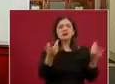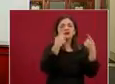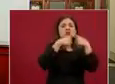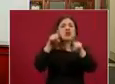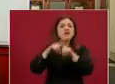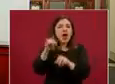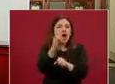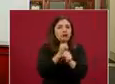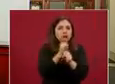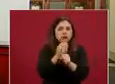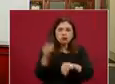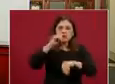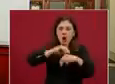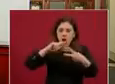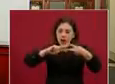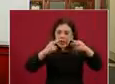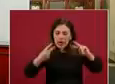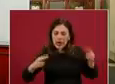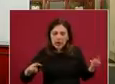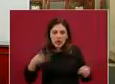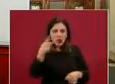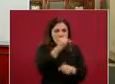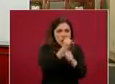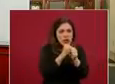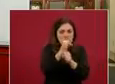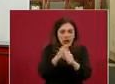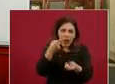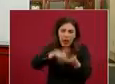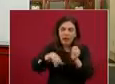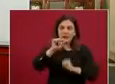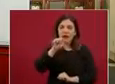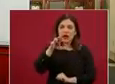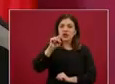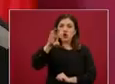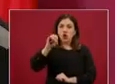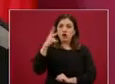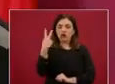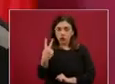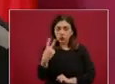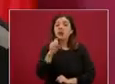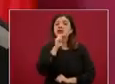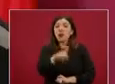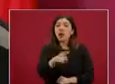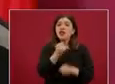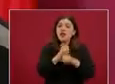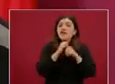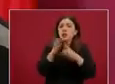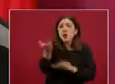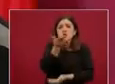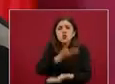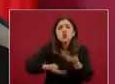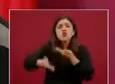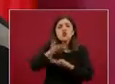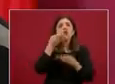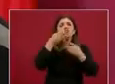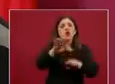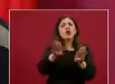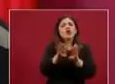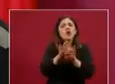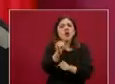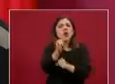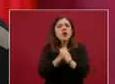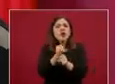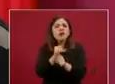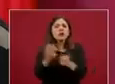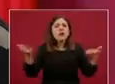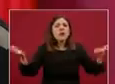diferentes secuencias genéticas específicamente del virus SARS-CoV-2 y además compartiendo información sobre la investigación o lo que